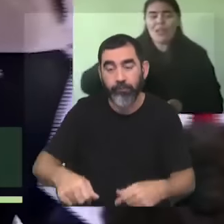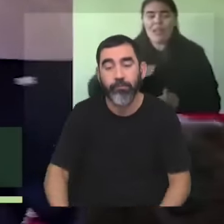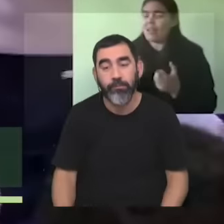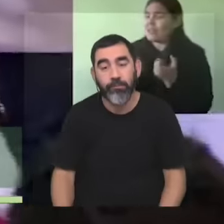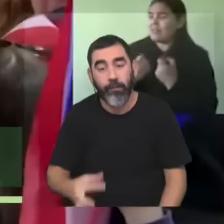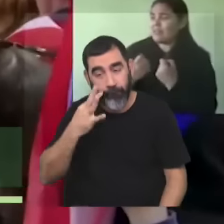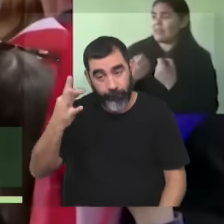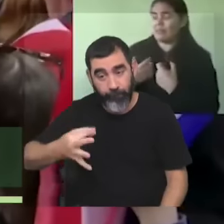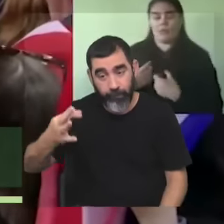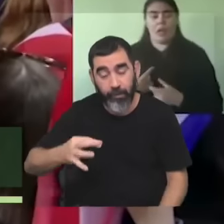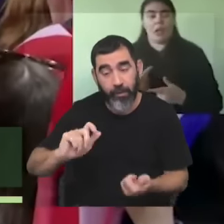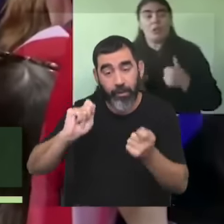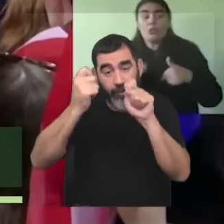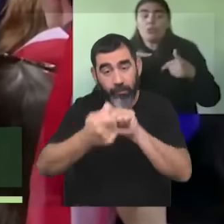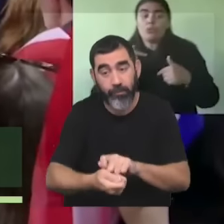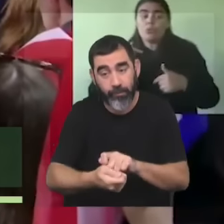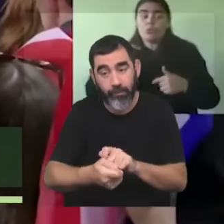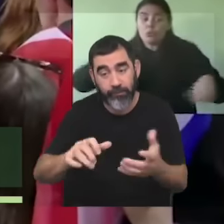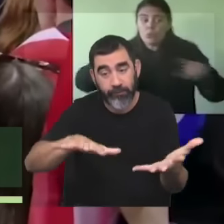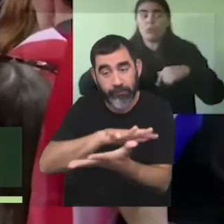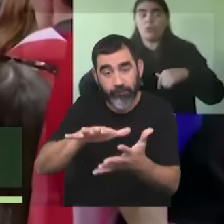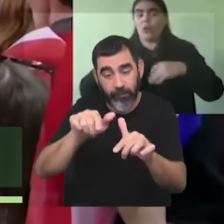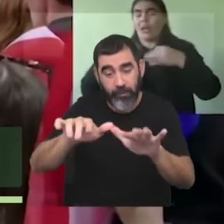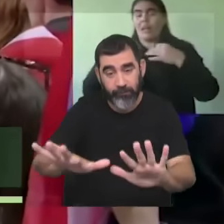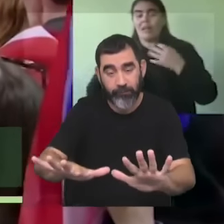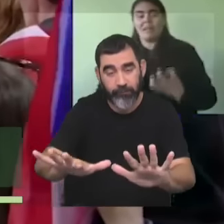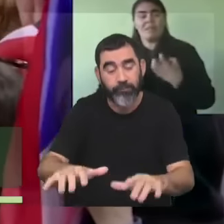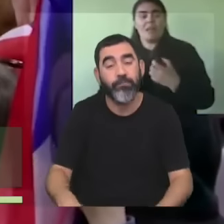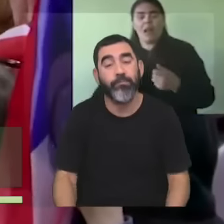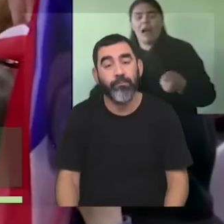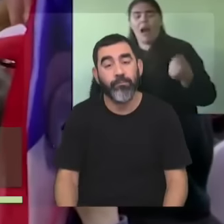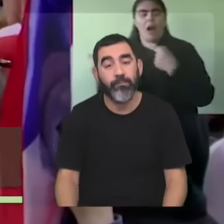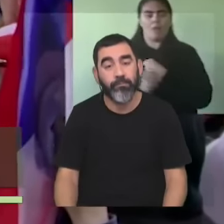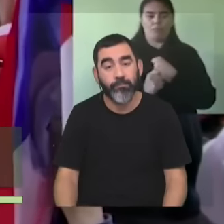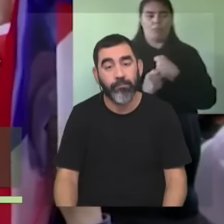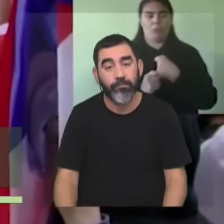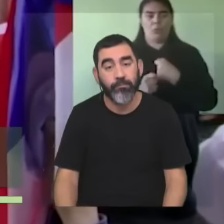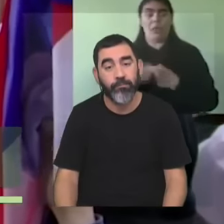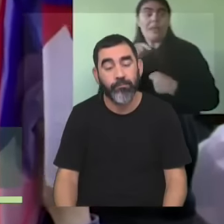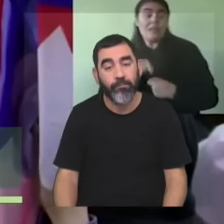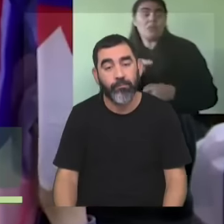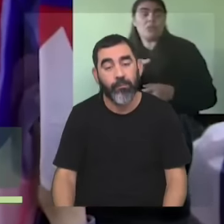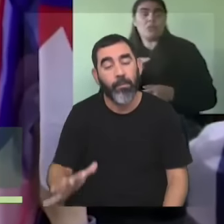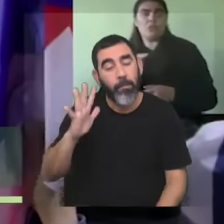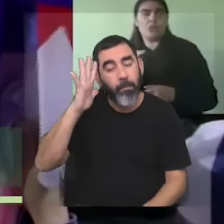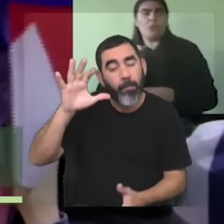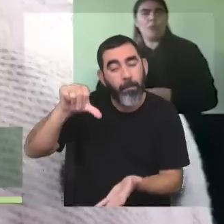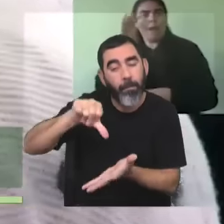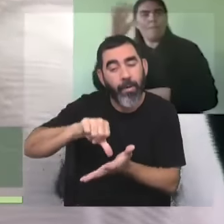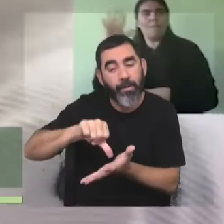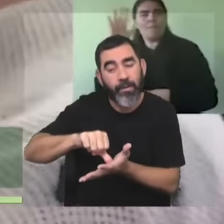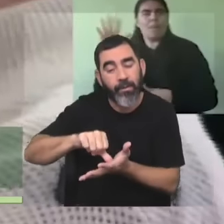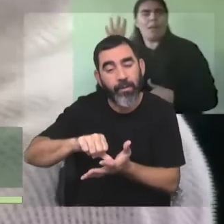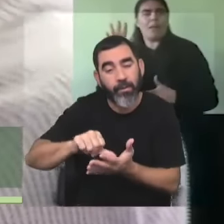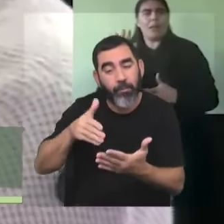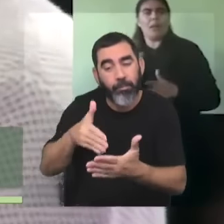realidad que queremos cambiar Es esa que imagina un país que no se estanque